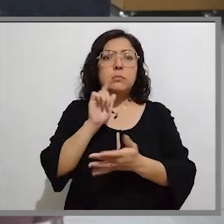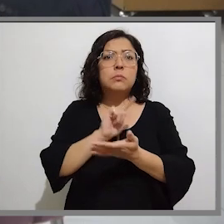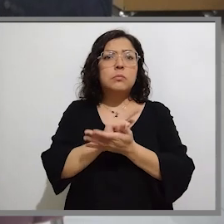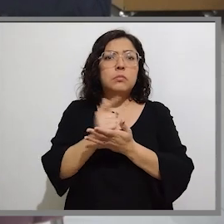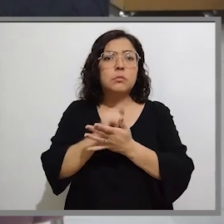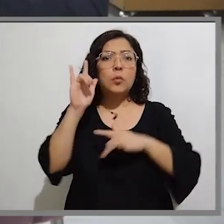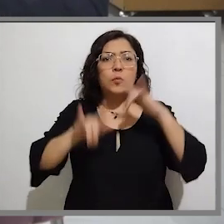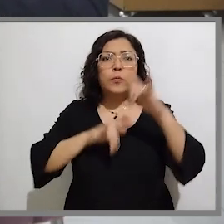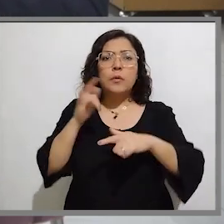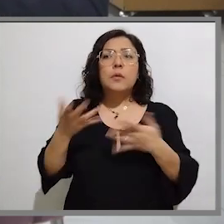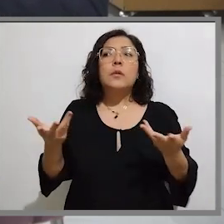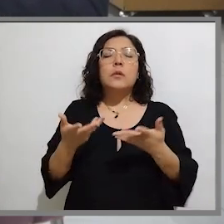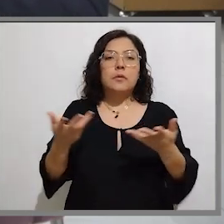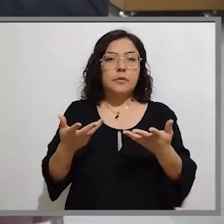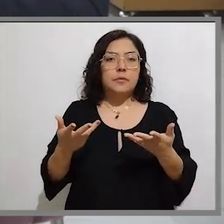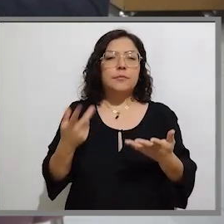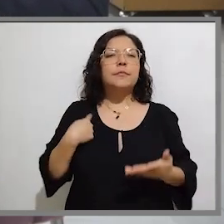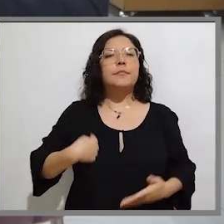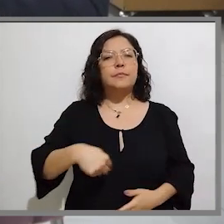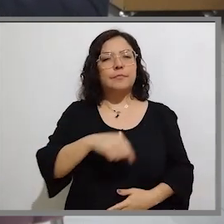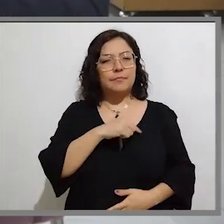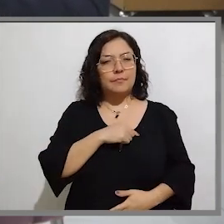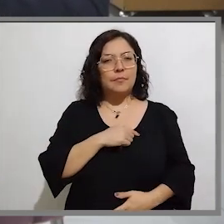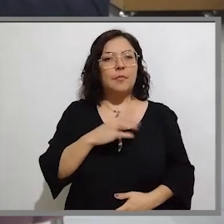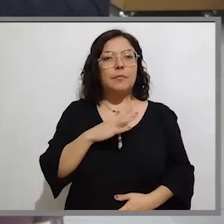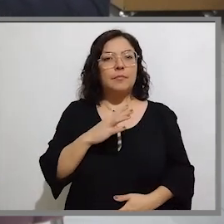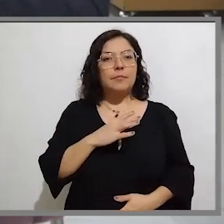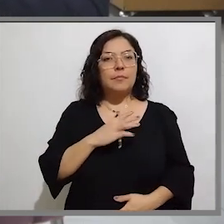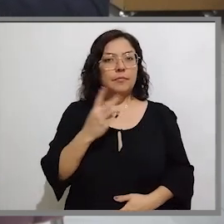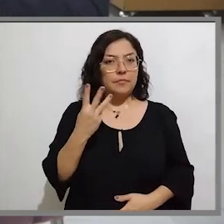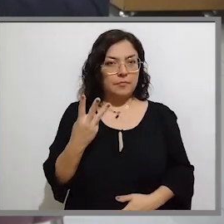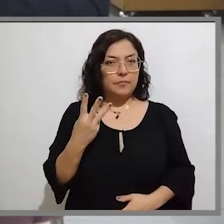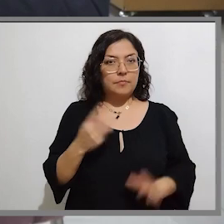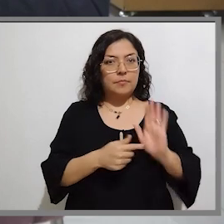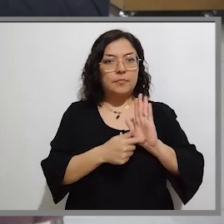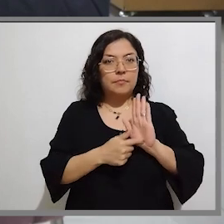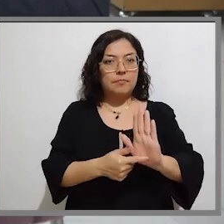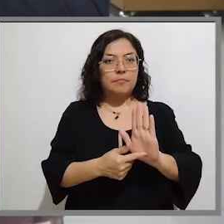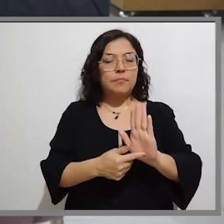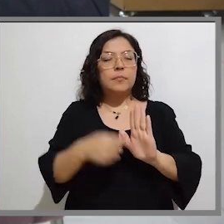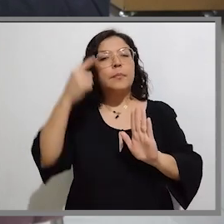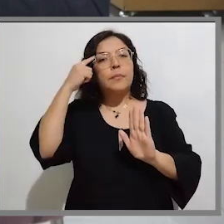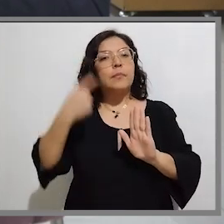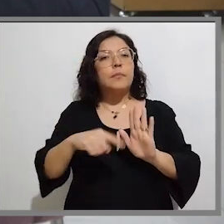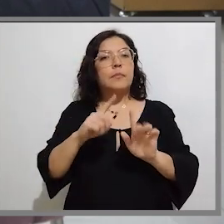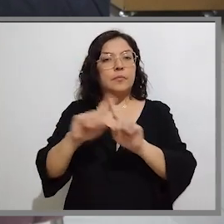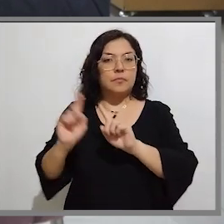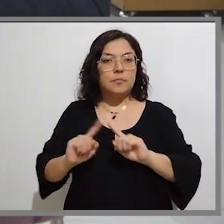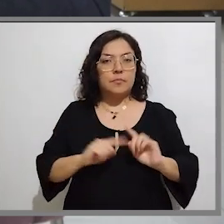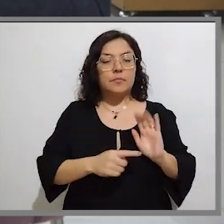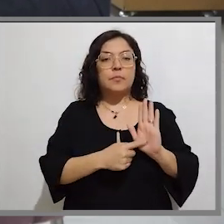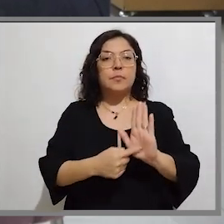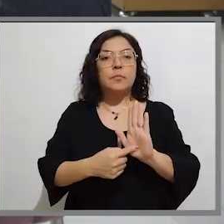obras que presentamos ahí en 3 eventos que tuvimos de presentación de libros, donde tuvimos